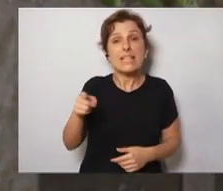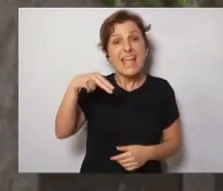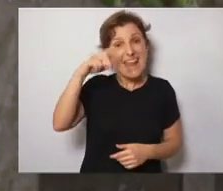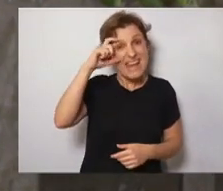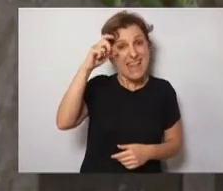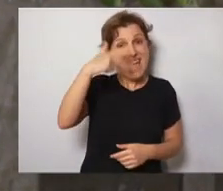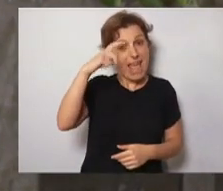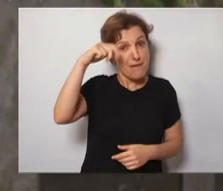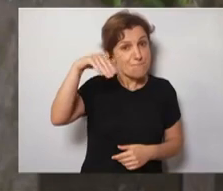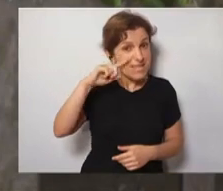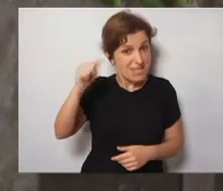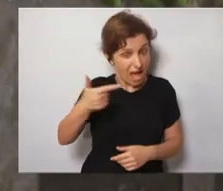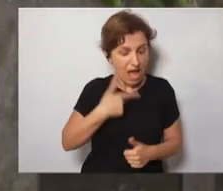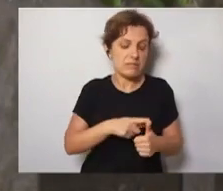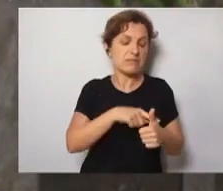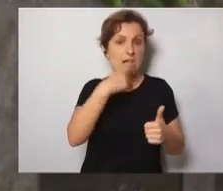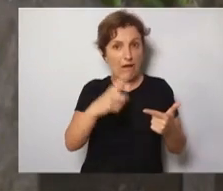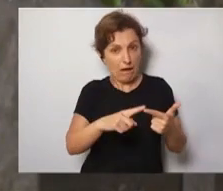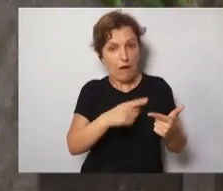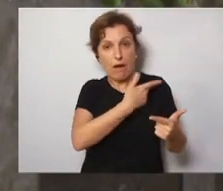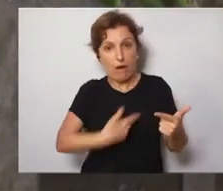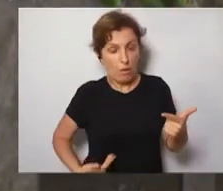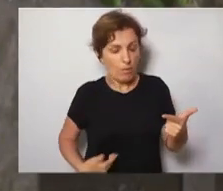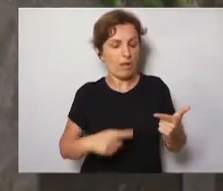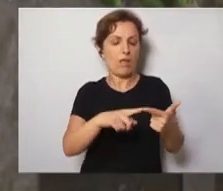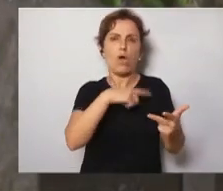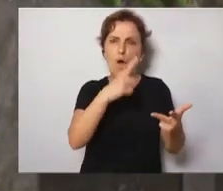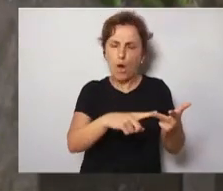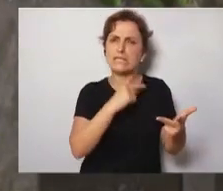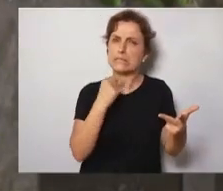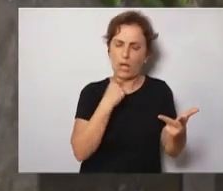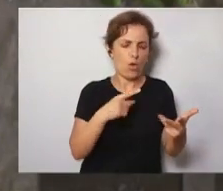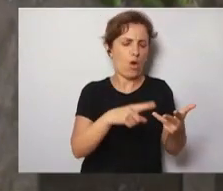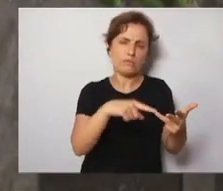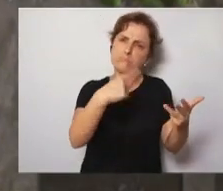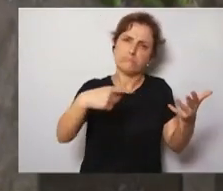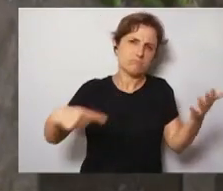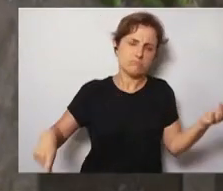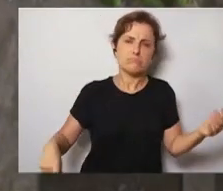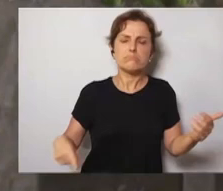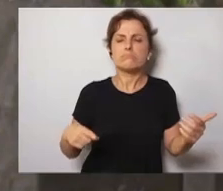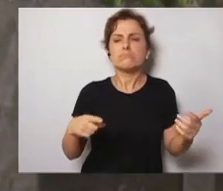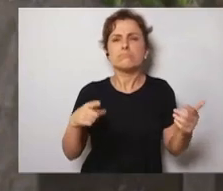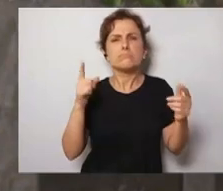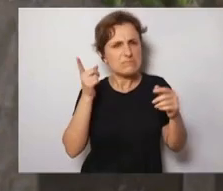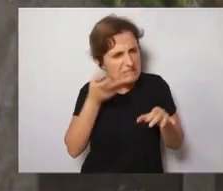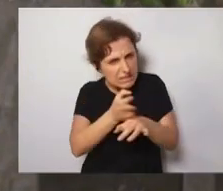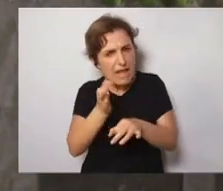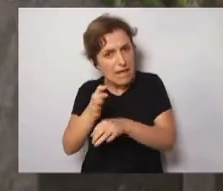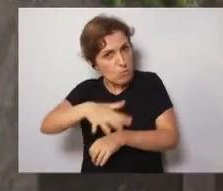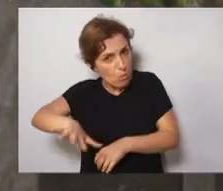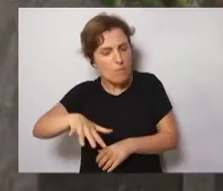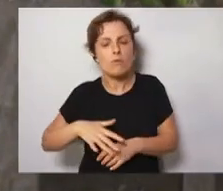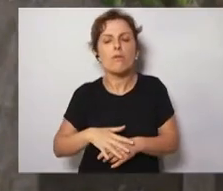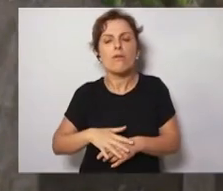esdras el sacerdote escriba y los levitas que instruían al pueblo dijeron a todo el